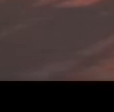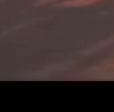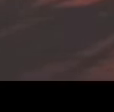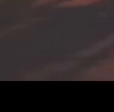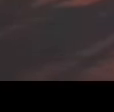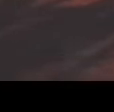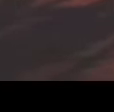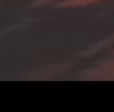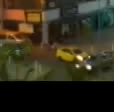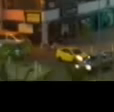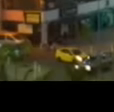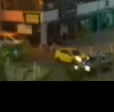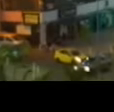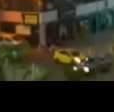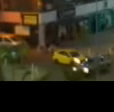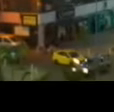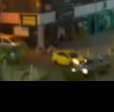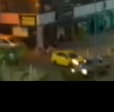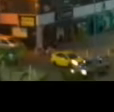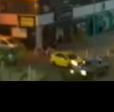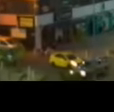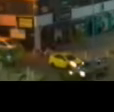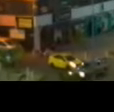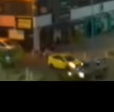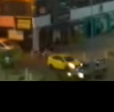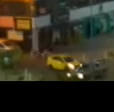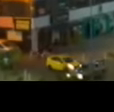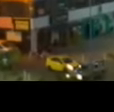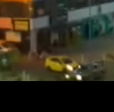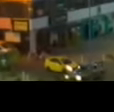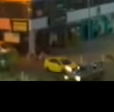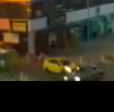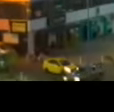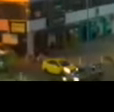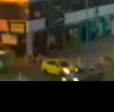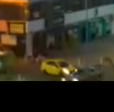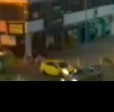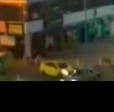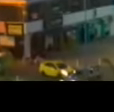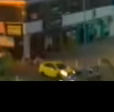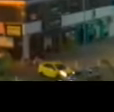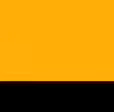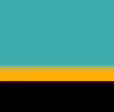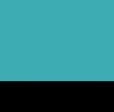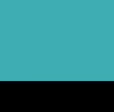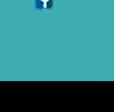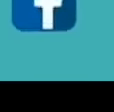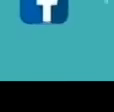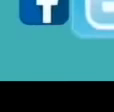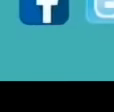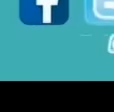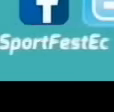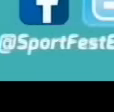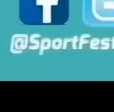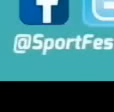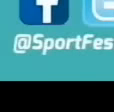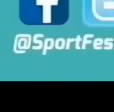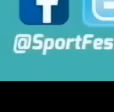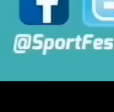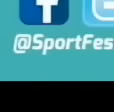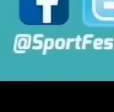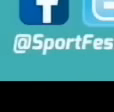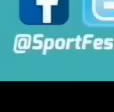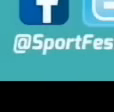ciclismo 80 acá no te lo pierdas 3 y 17 de septiembre playa las palmas esmeraldas inscríbete en